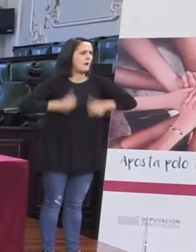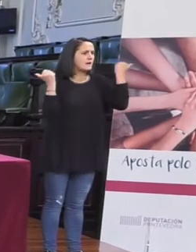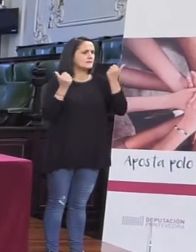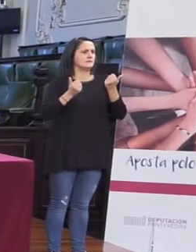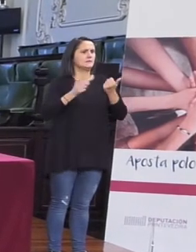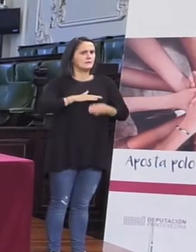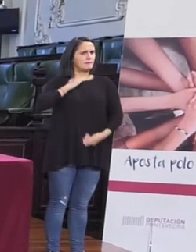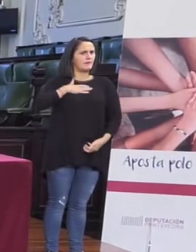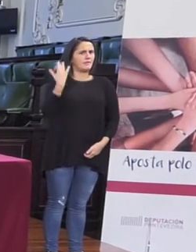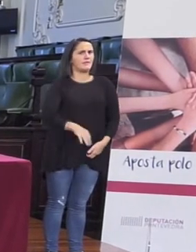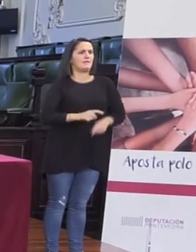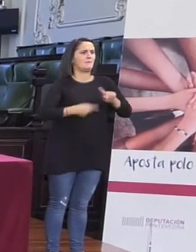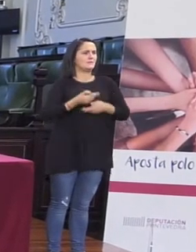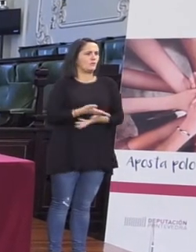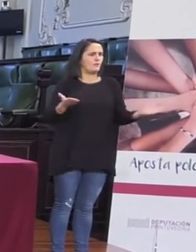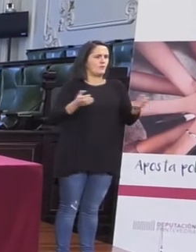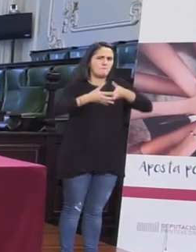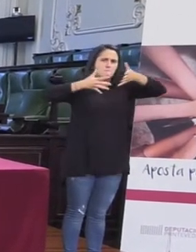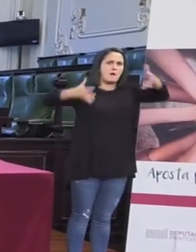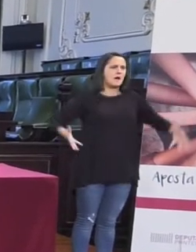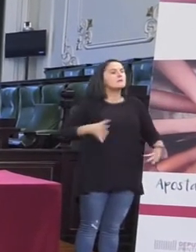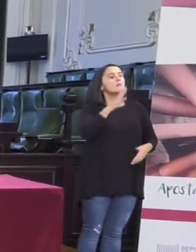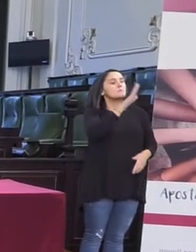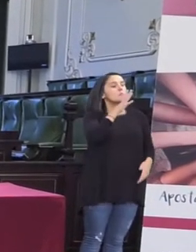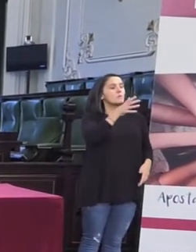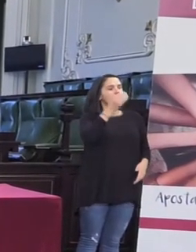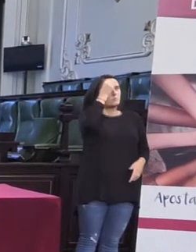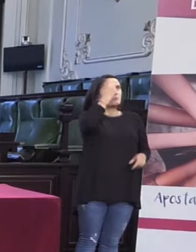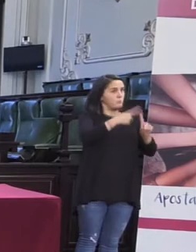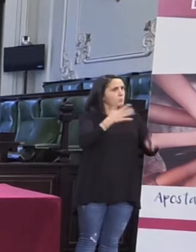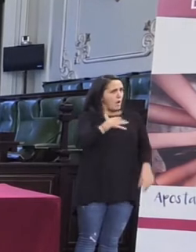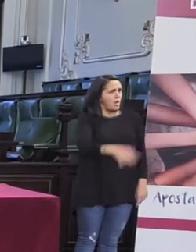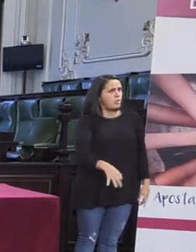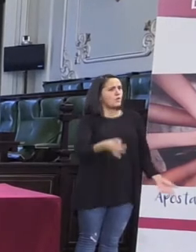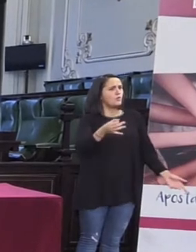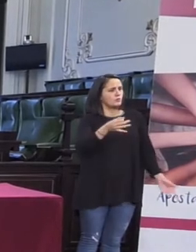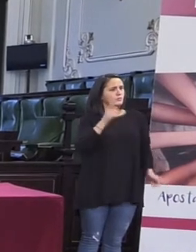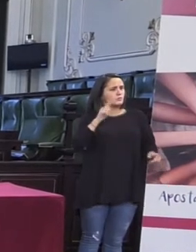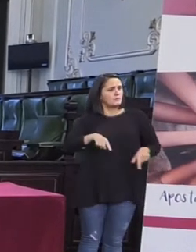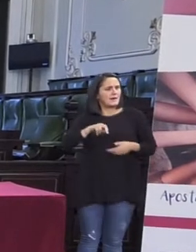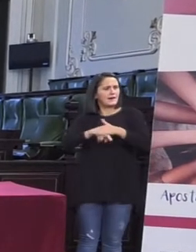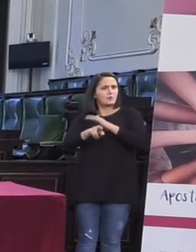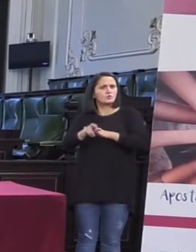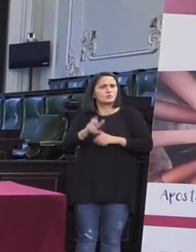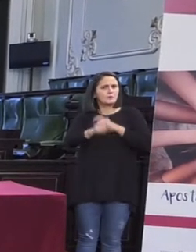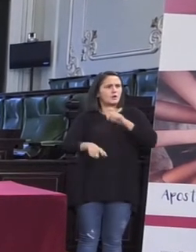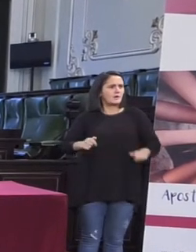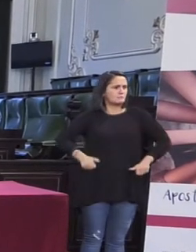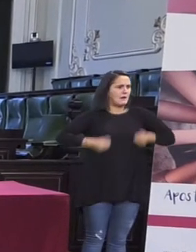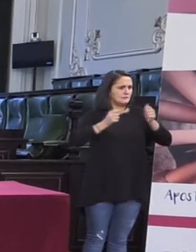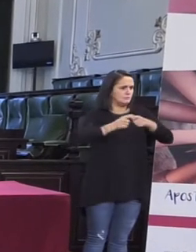de capacidad y su confianza aumenta. Porque como está viendo la posibilidad, también aumentan sus recursos personales.